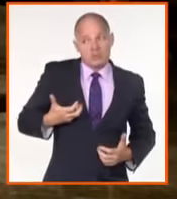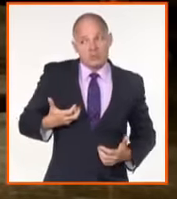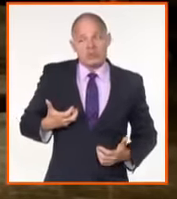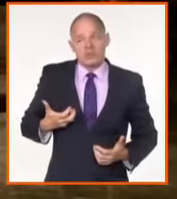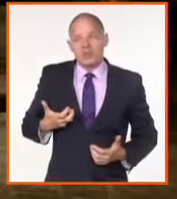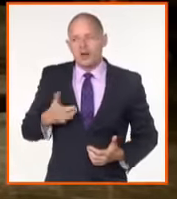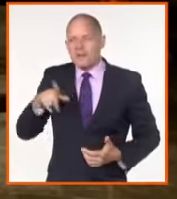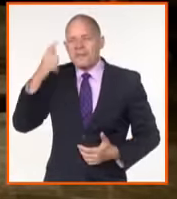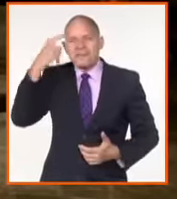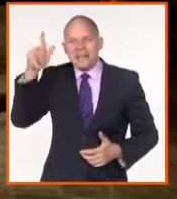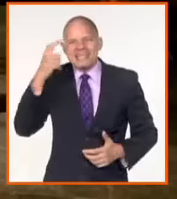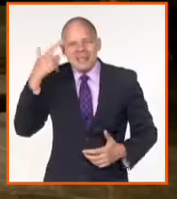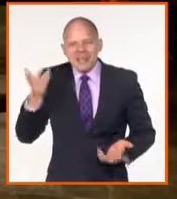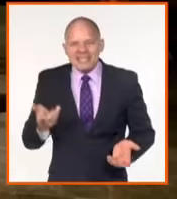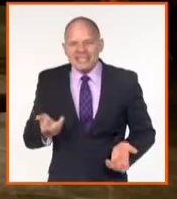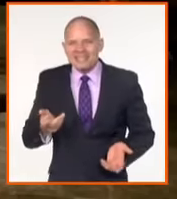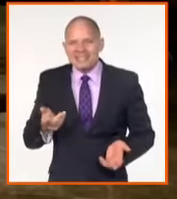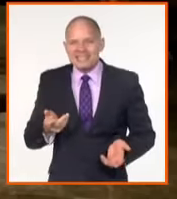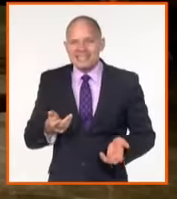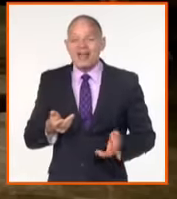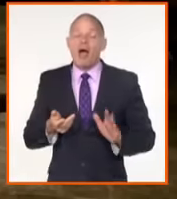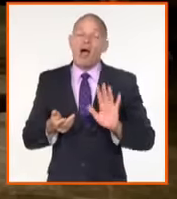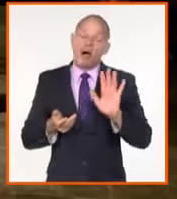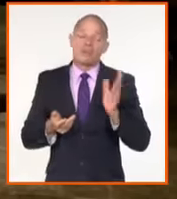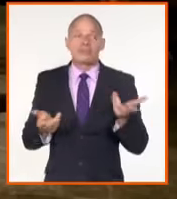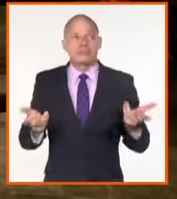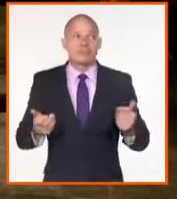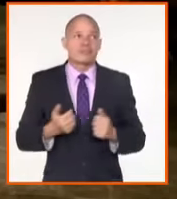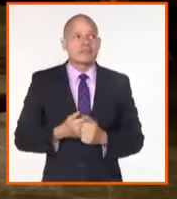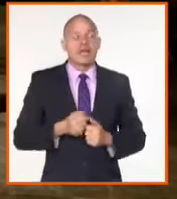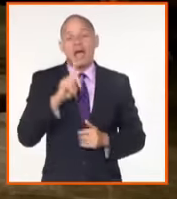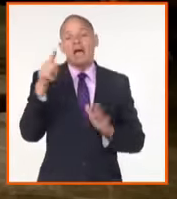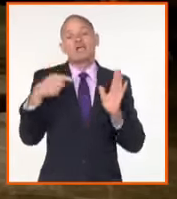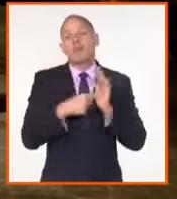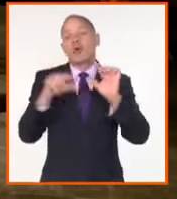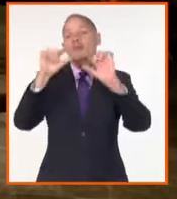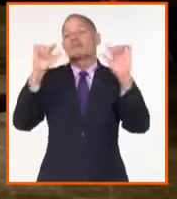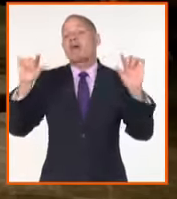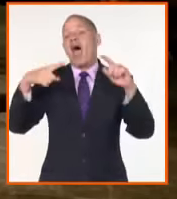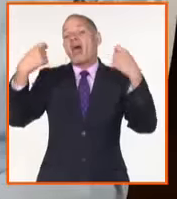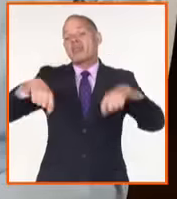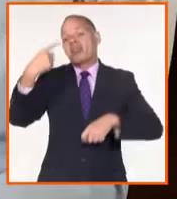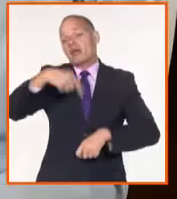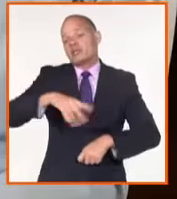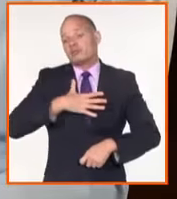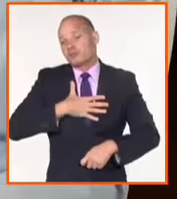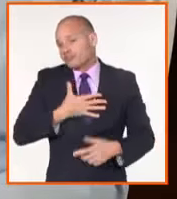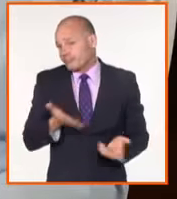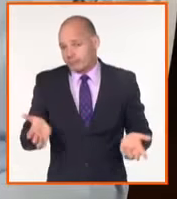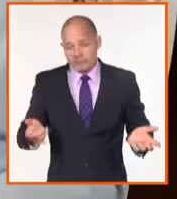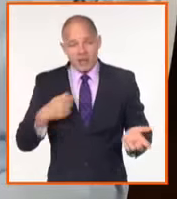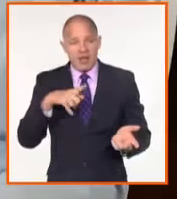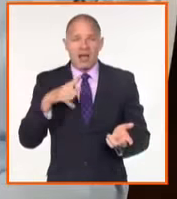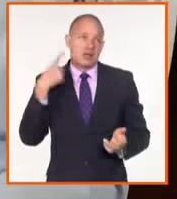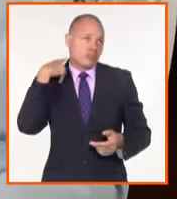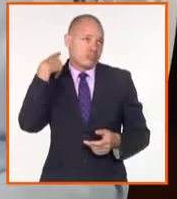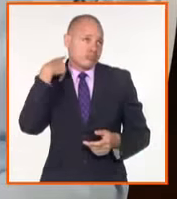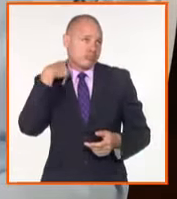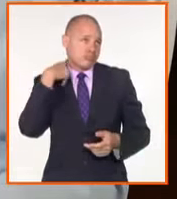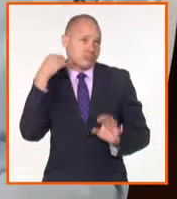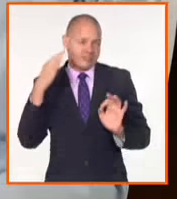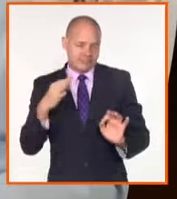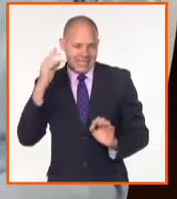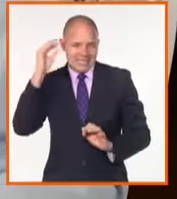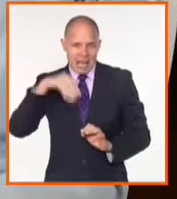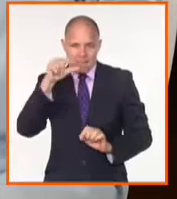caballito dentro y fuera de Cuba. Estamos hablando del tema de derechos humanos. Sí. Un tema muy manipulado desde hace muchos años, con toda una